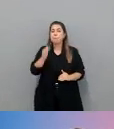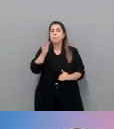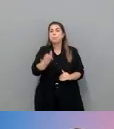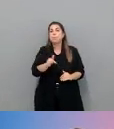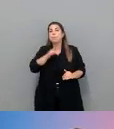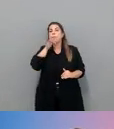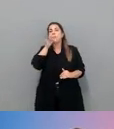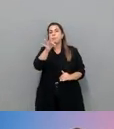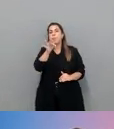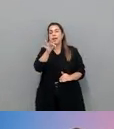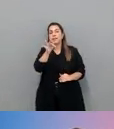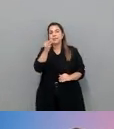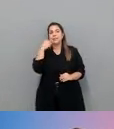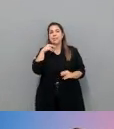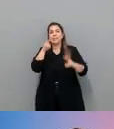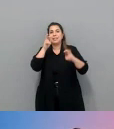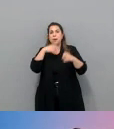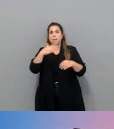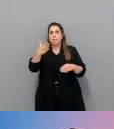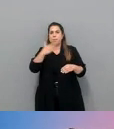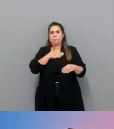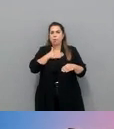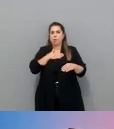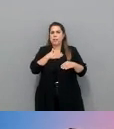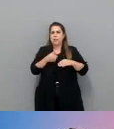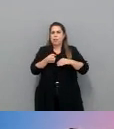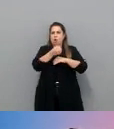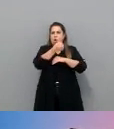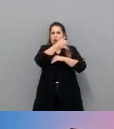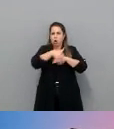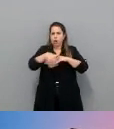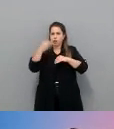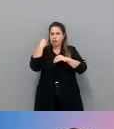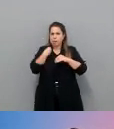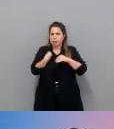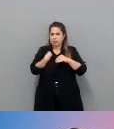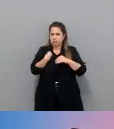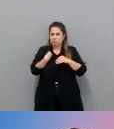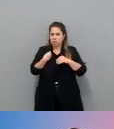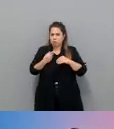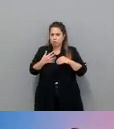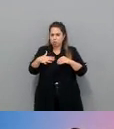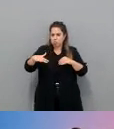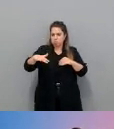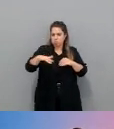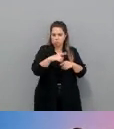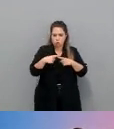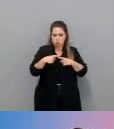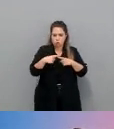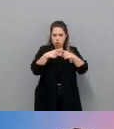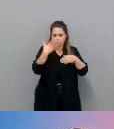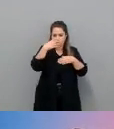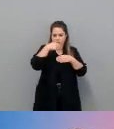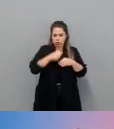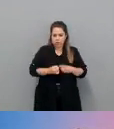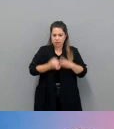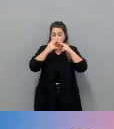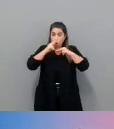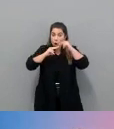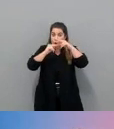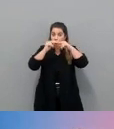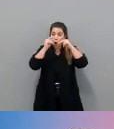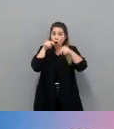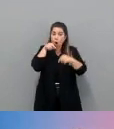la propiedad horizontal, en las obras que podamos hacer en los espacios comunes de nuestros edificios, bueno,